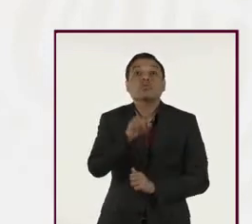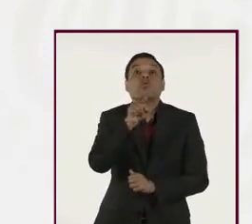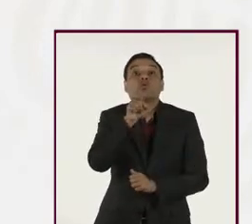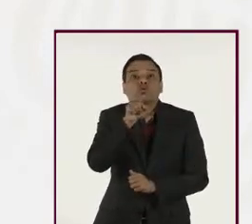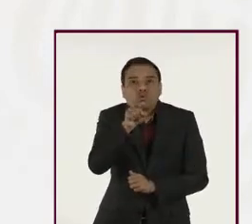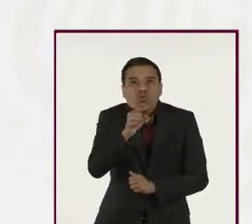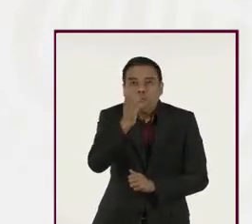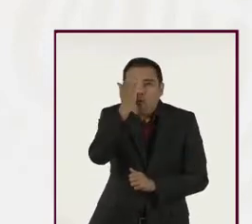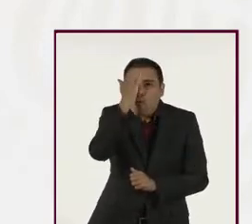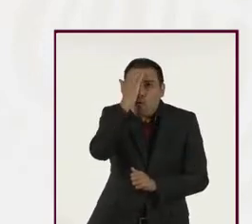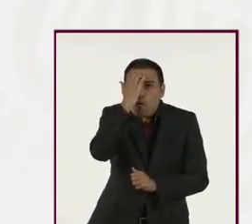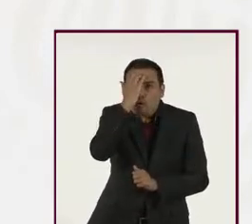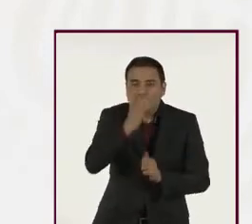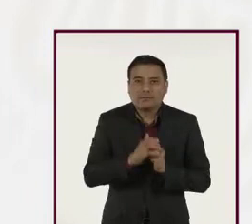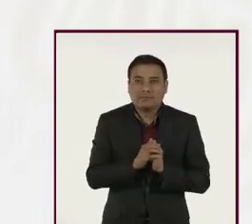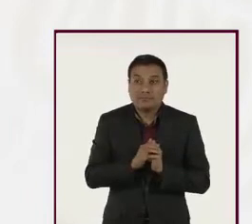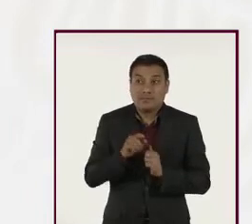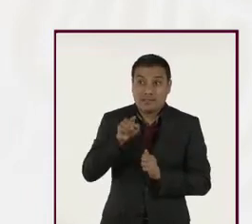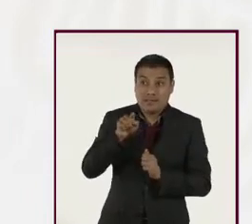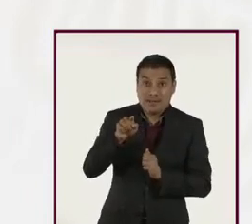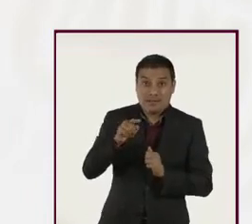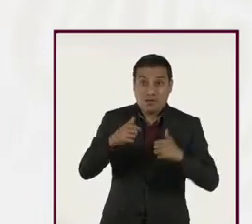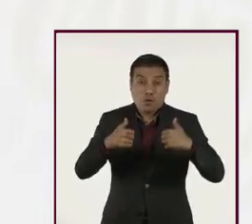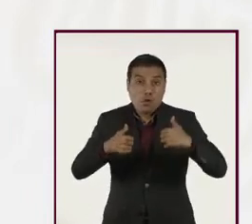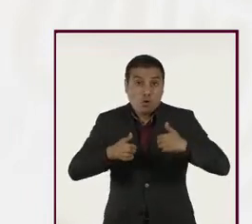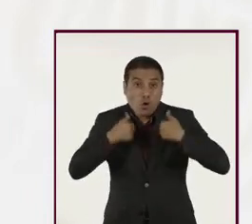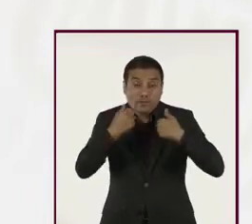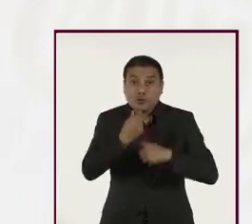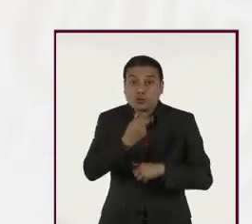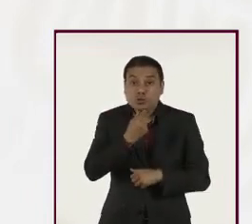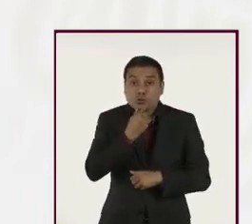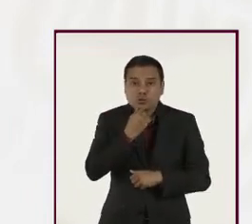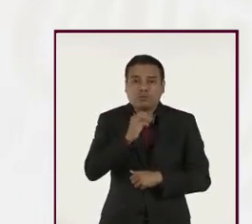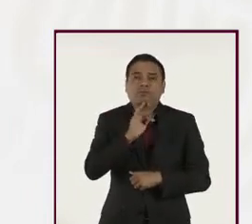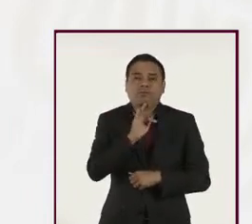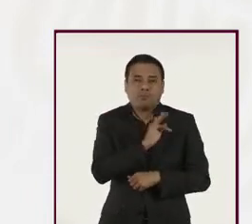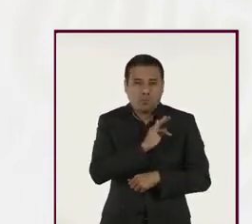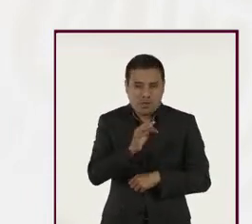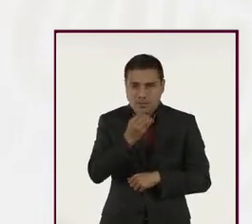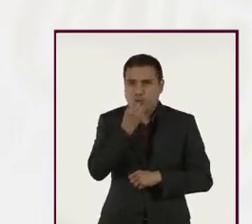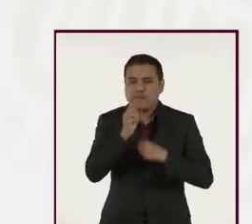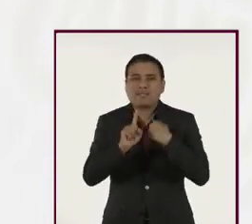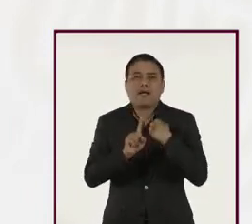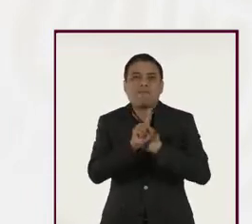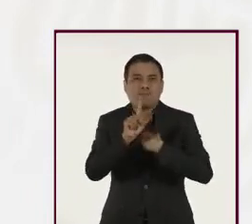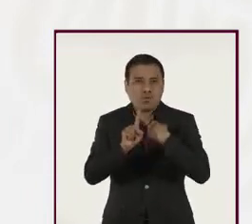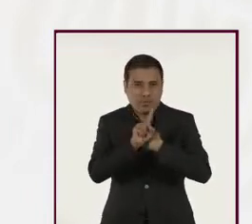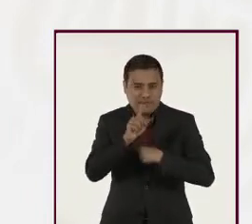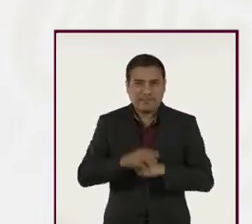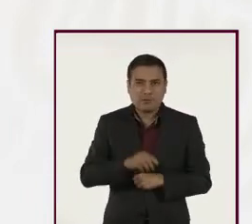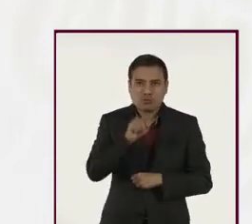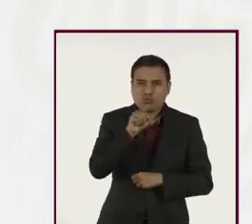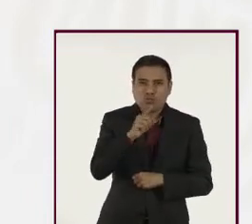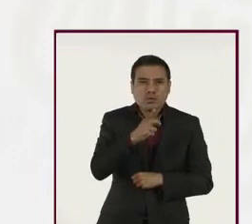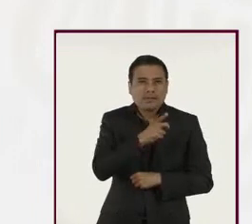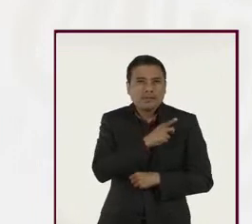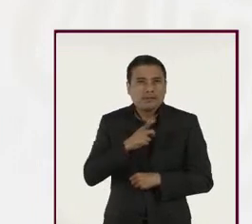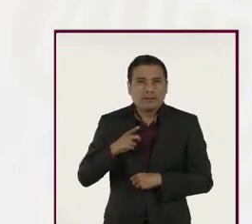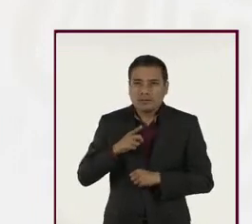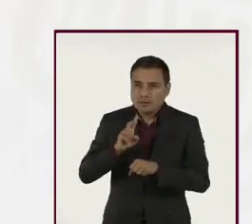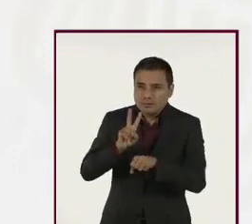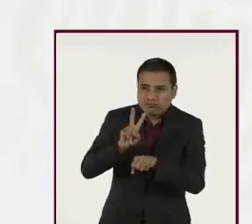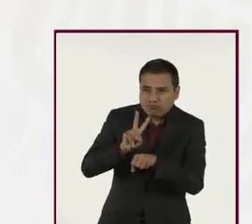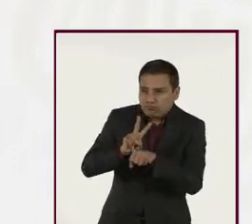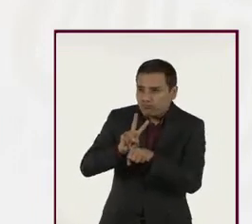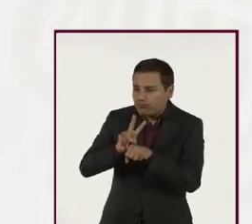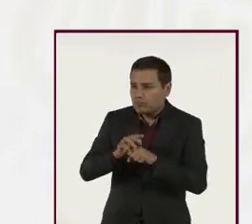haber comportamientos alterados o patológicos en relación a los alimentos para poder estar muy alerta y saber, por lo